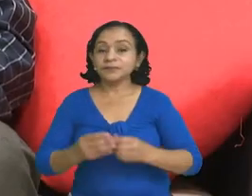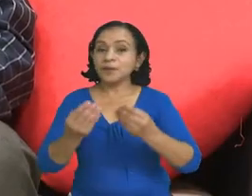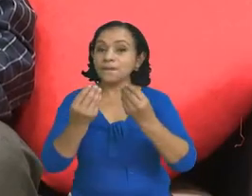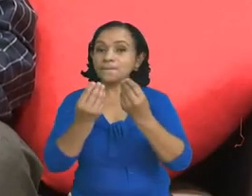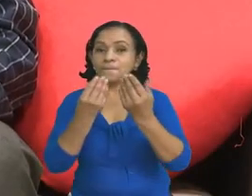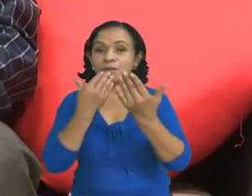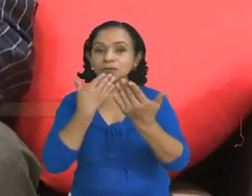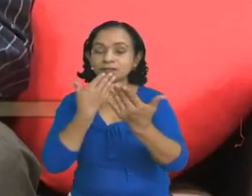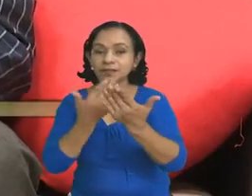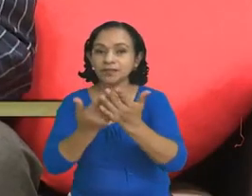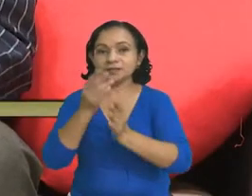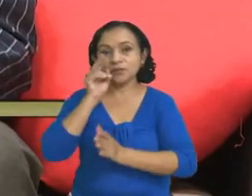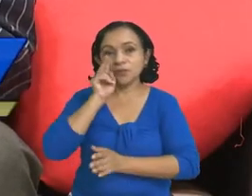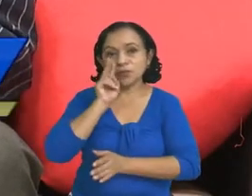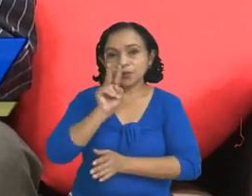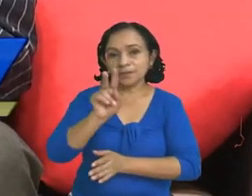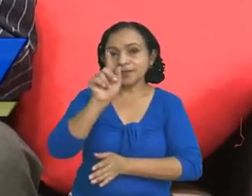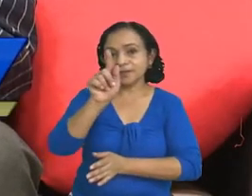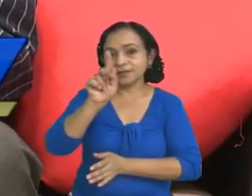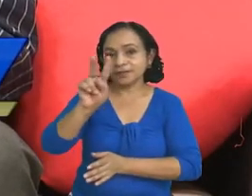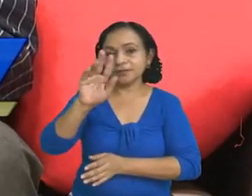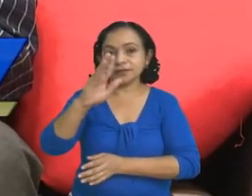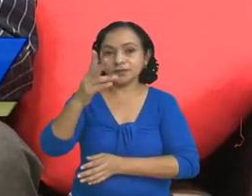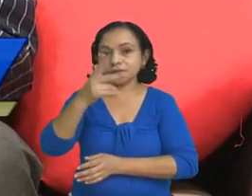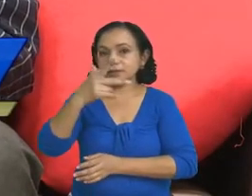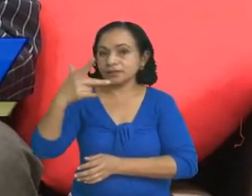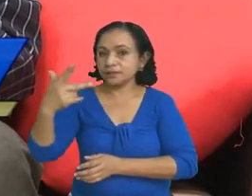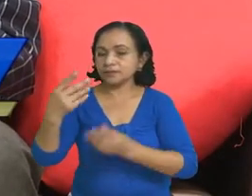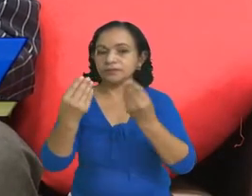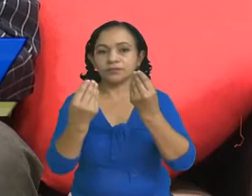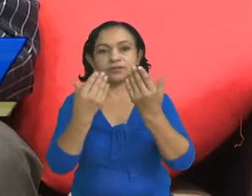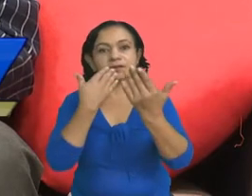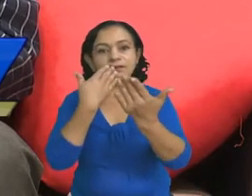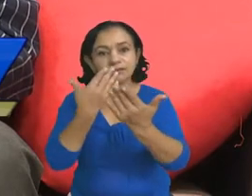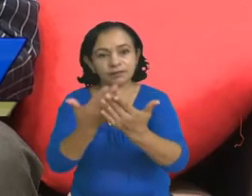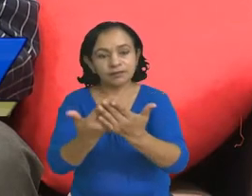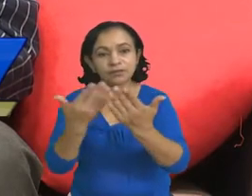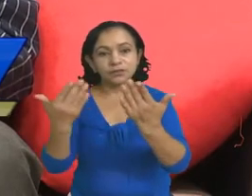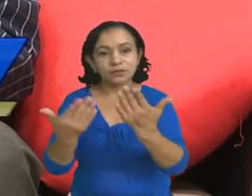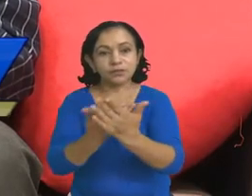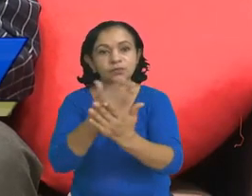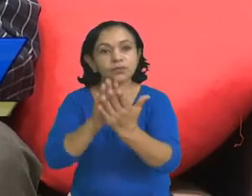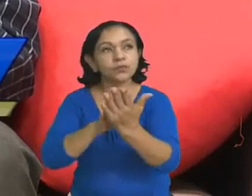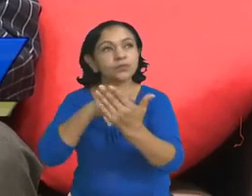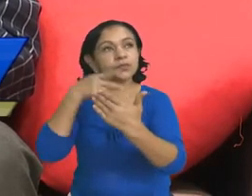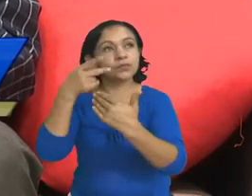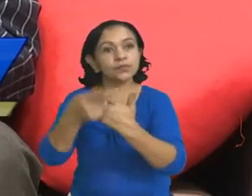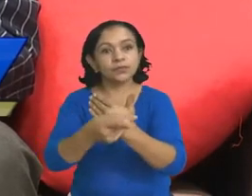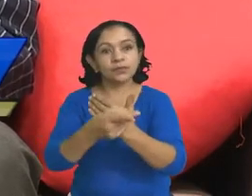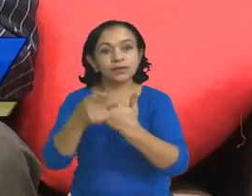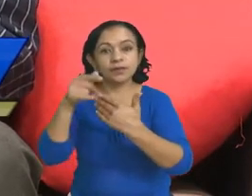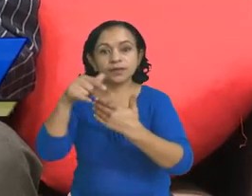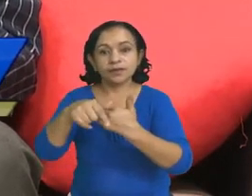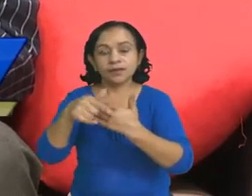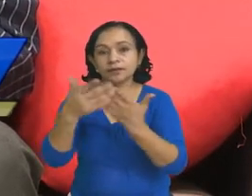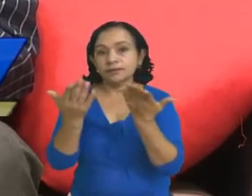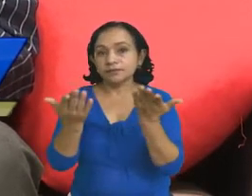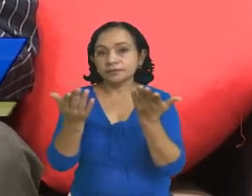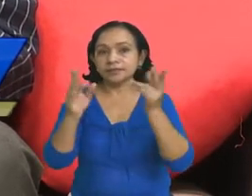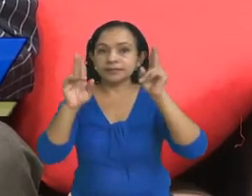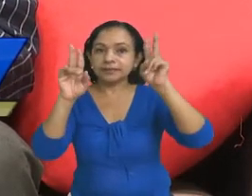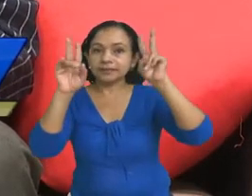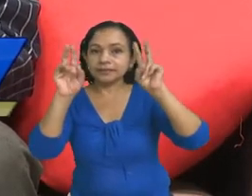Muchísimas gracias por estar en sintonía del canal parlamentario. Muchísimas gracias por acompañarnos en una nueva edición de su programa desde el Parlamento. Pues